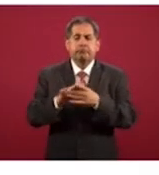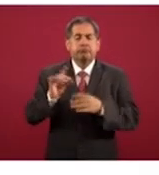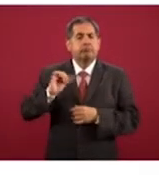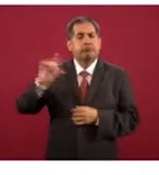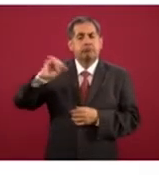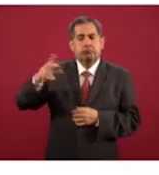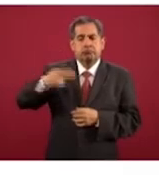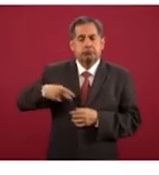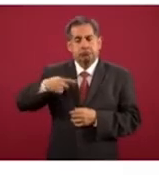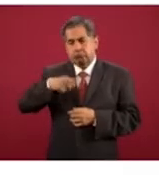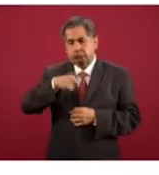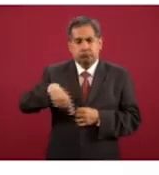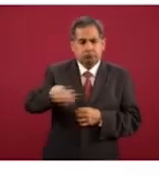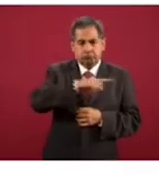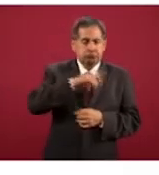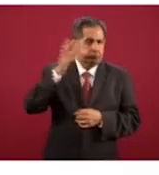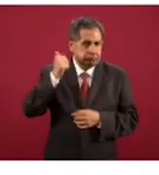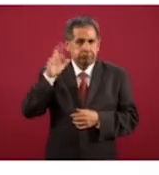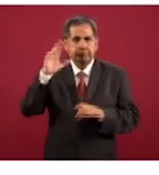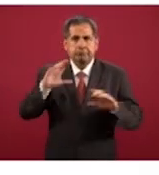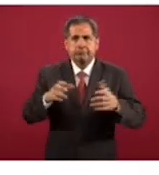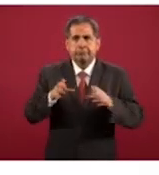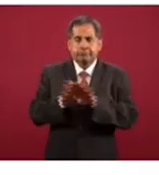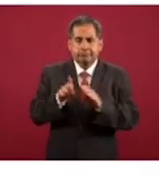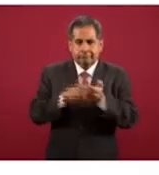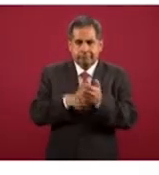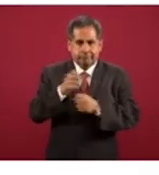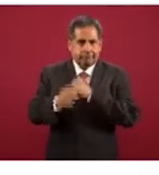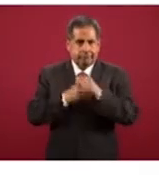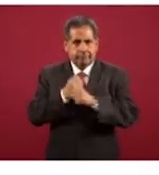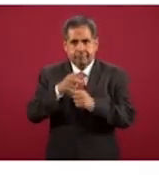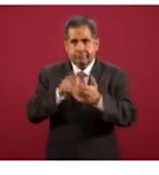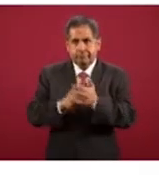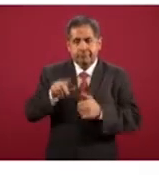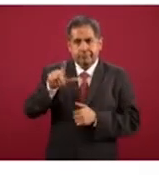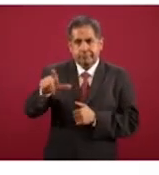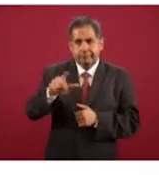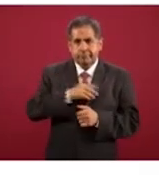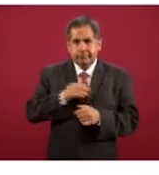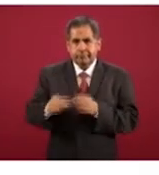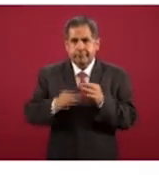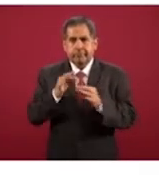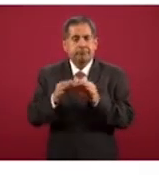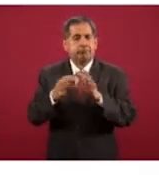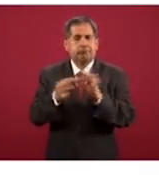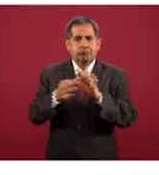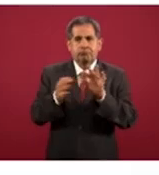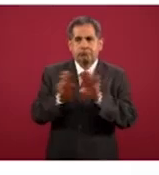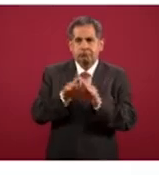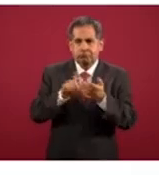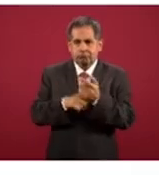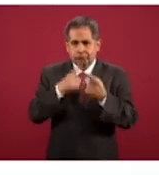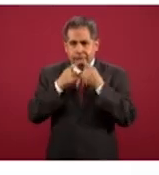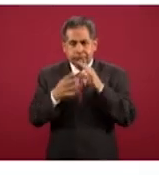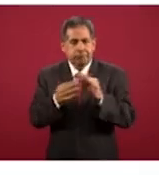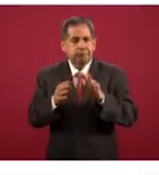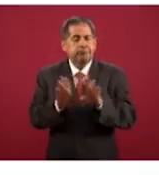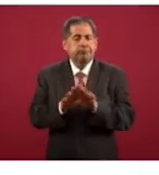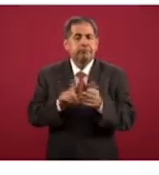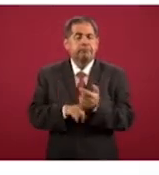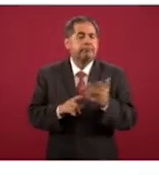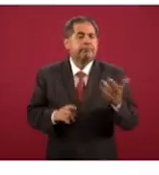autoridades ambientales de ese entonces, en 2017, que se había cumplido la remediación a la que en su momento